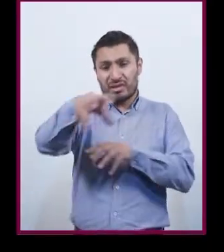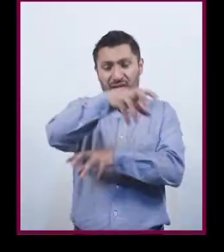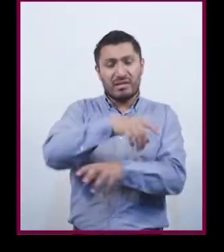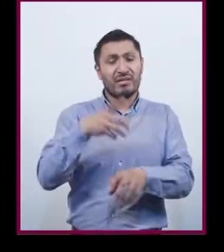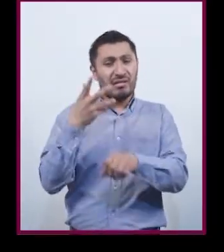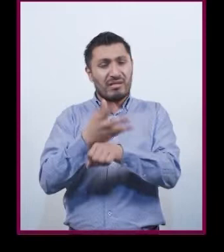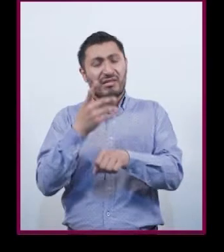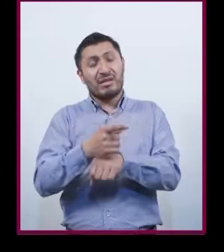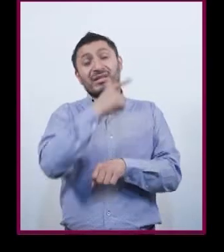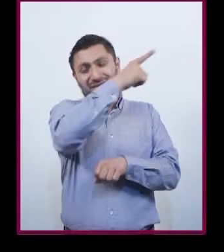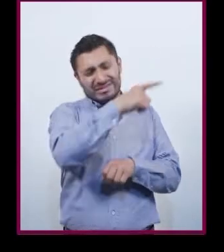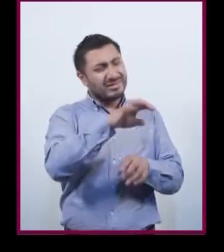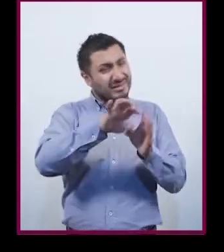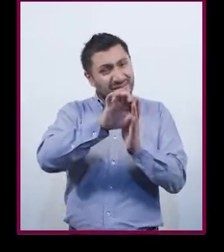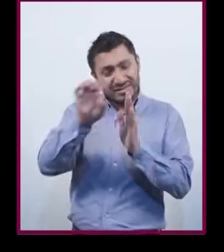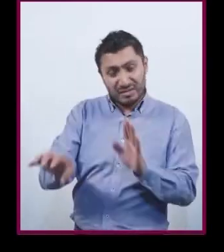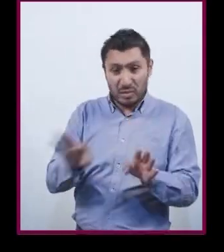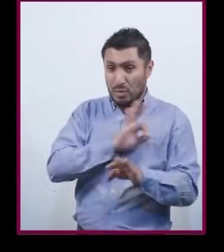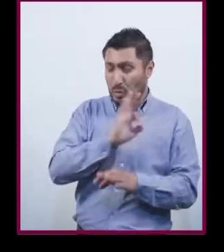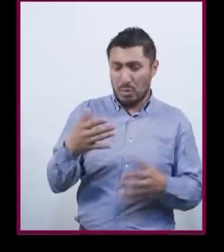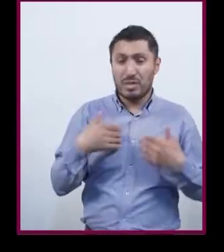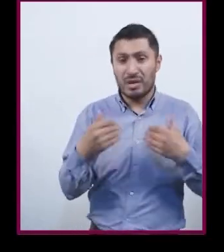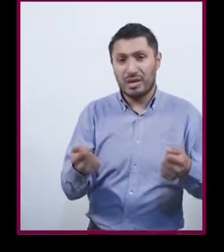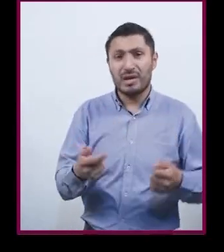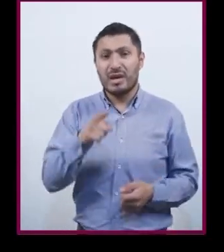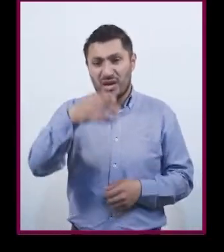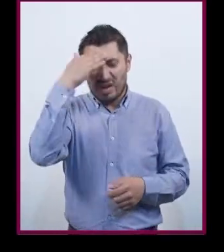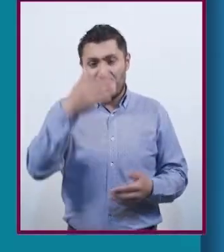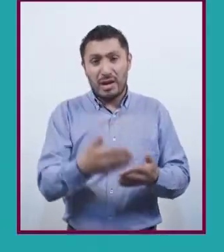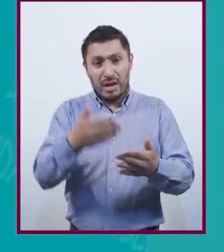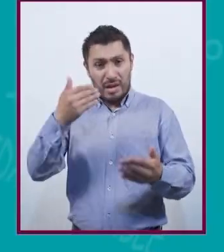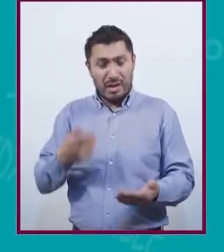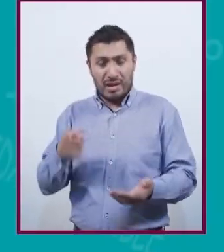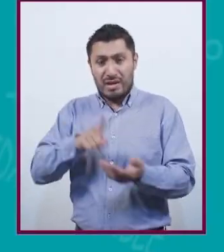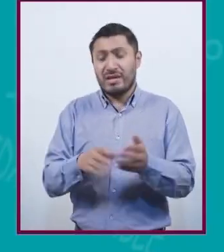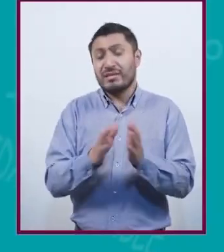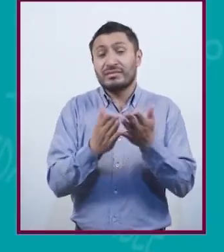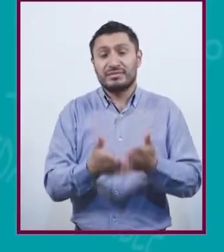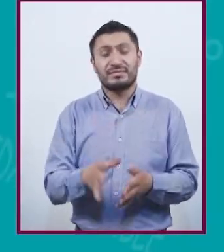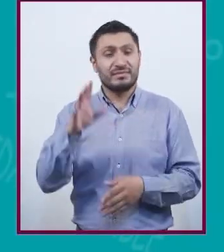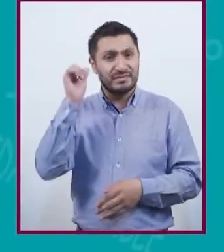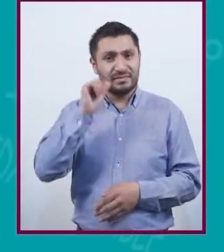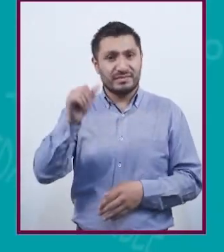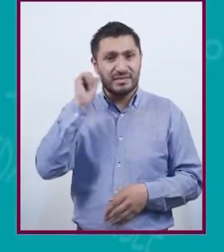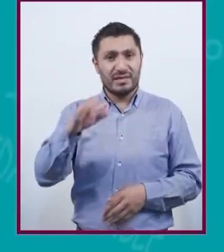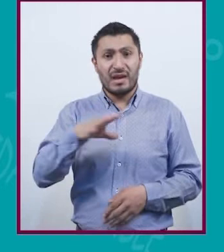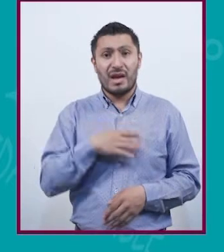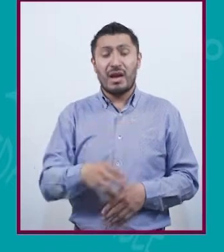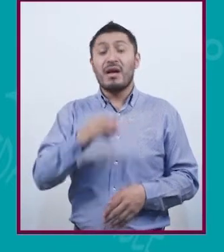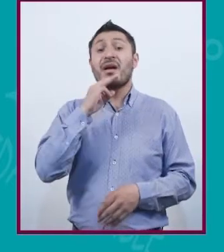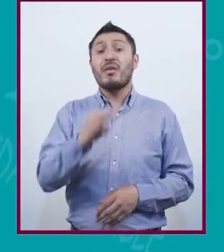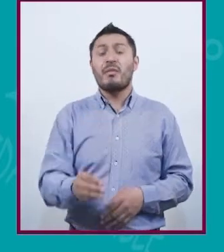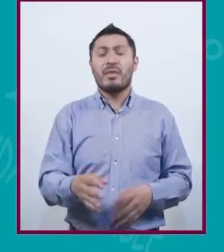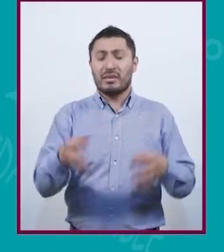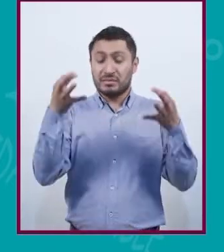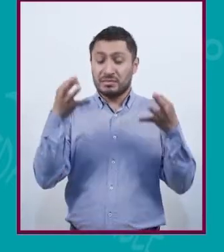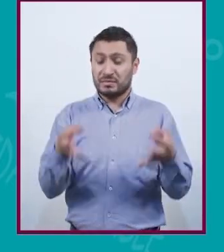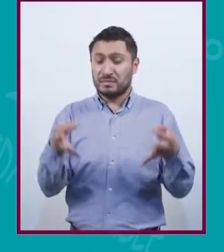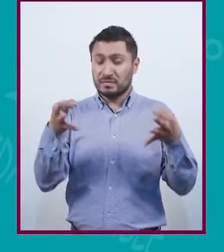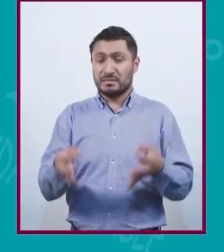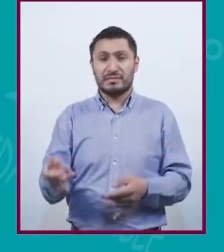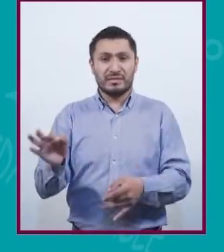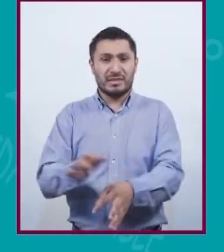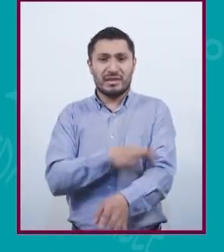América, por ejemplo? Esta puede ser una interpretación. Ya sabes que detrás del contenido de una novela siempre se esconde un